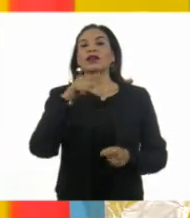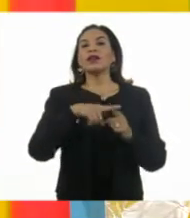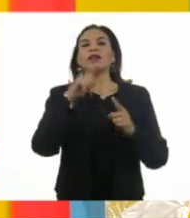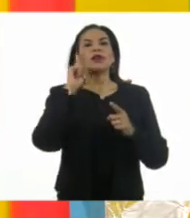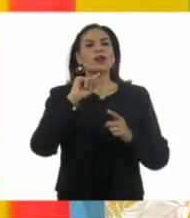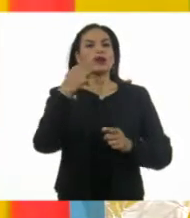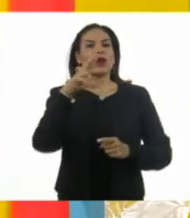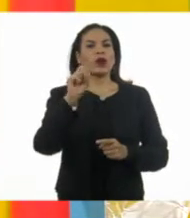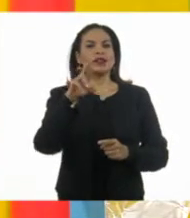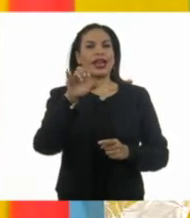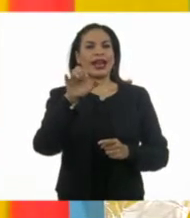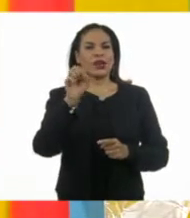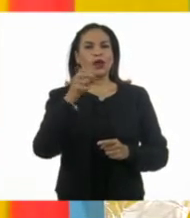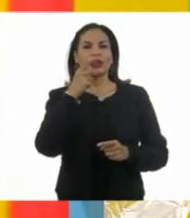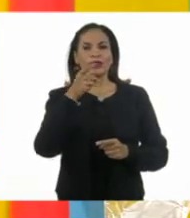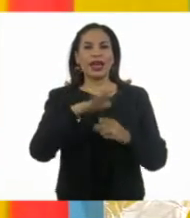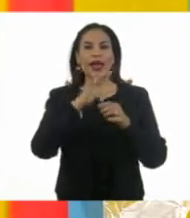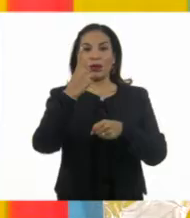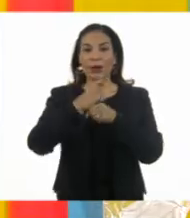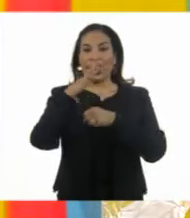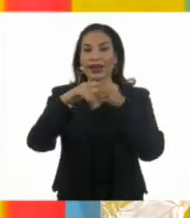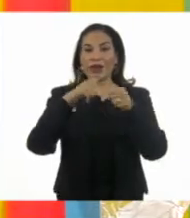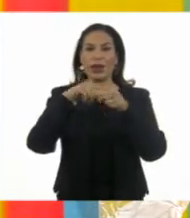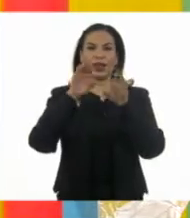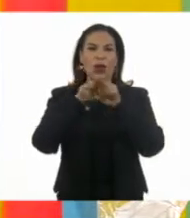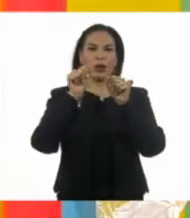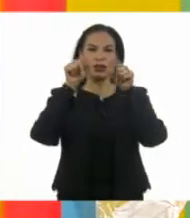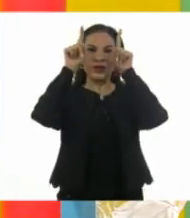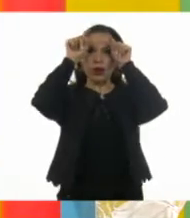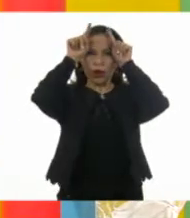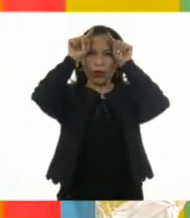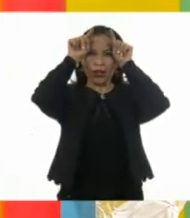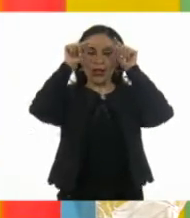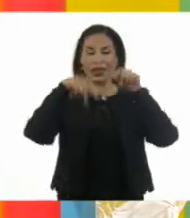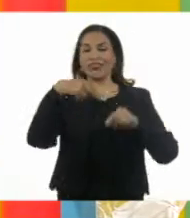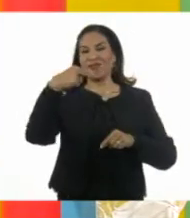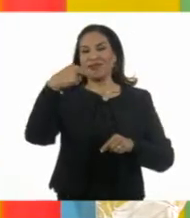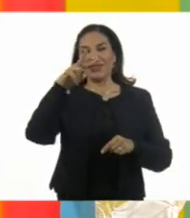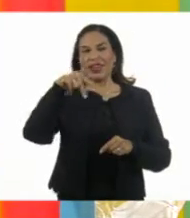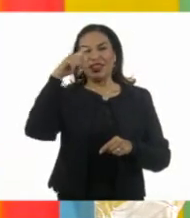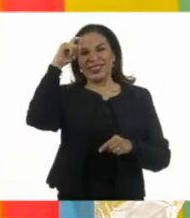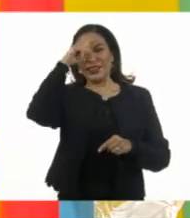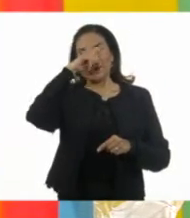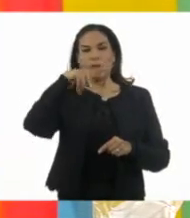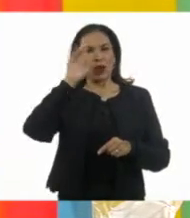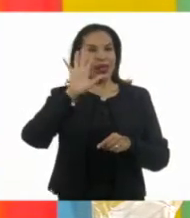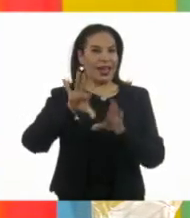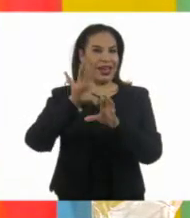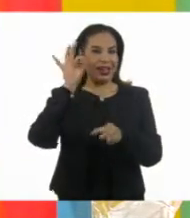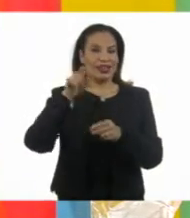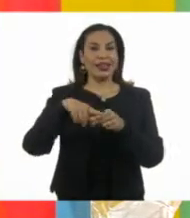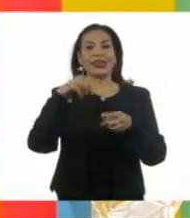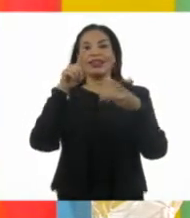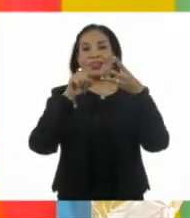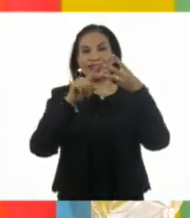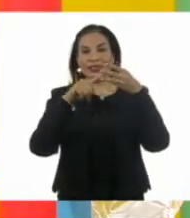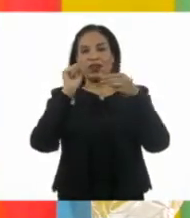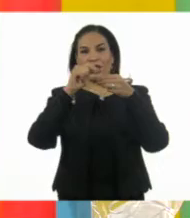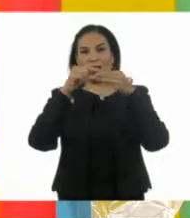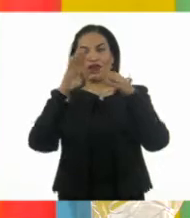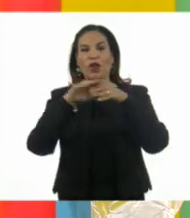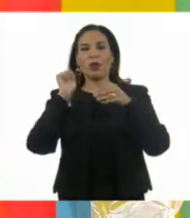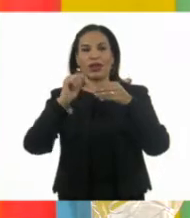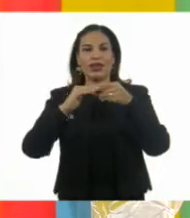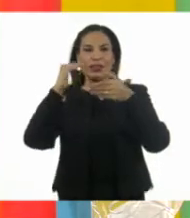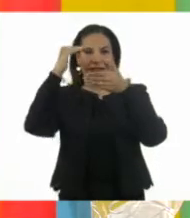nos comenta que el primer animal es una hormiga y que su nombre es un poco difícil, pero lo encontró. Es el tercero de arriba